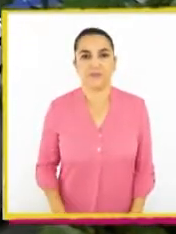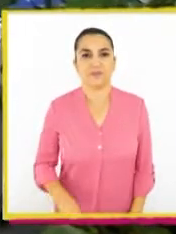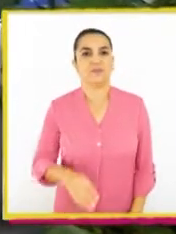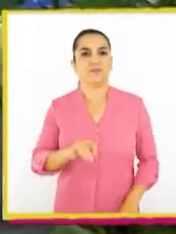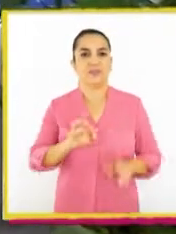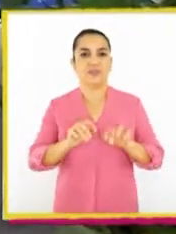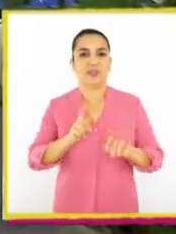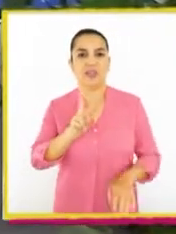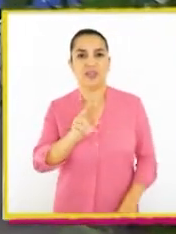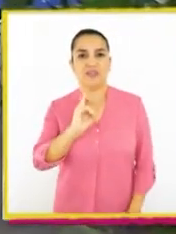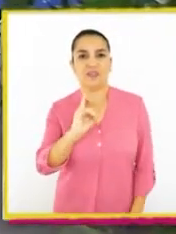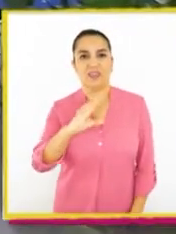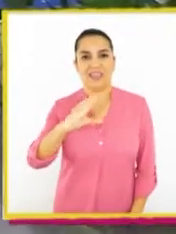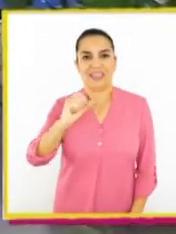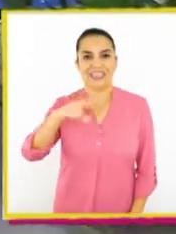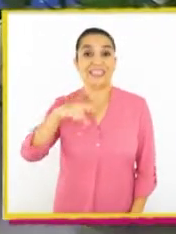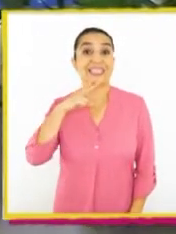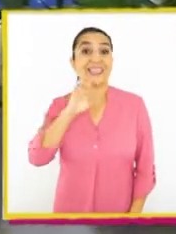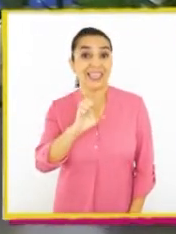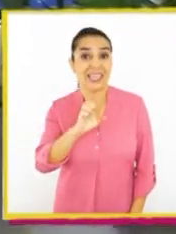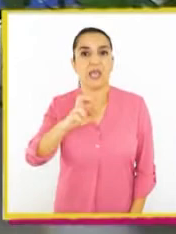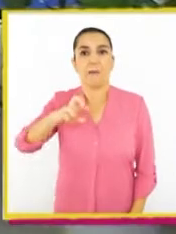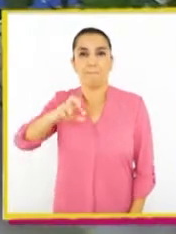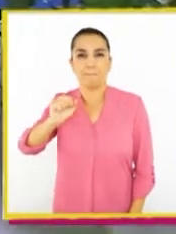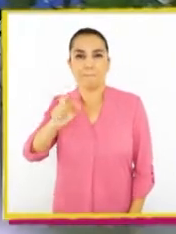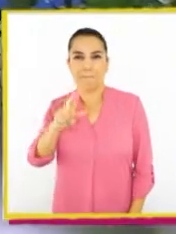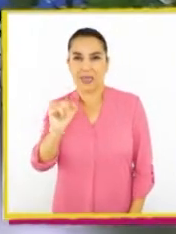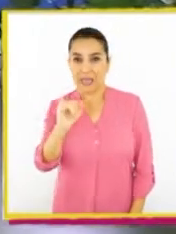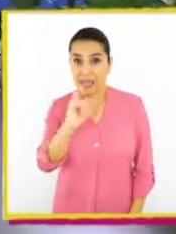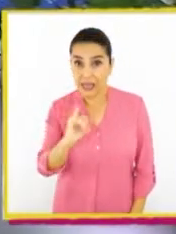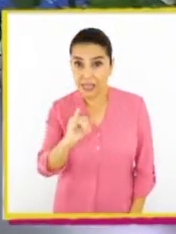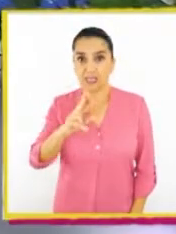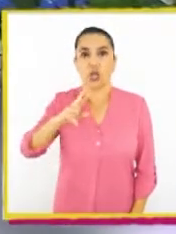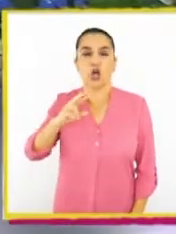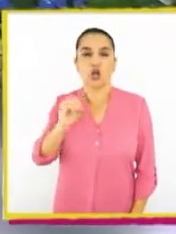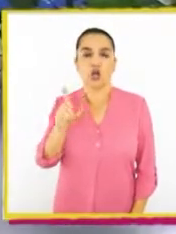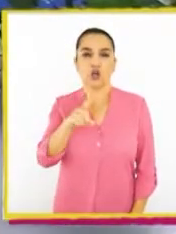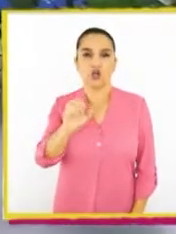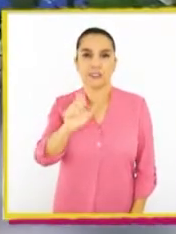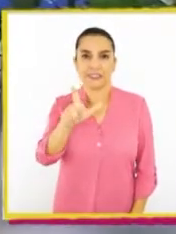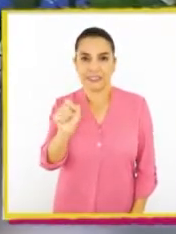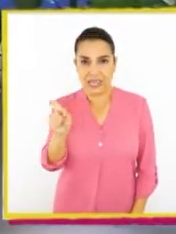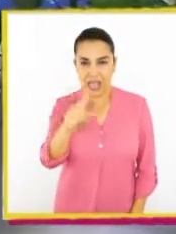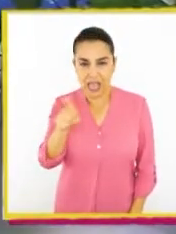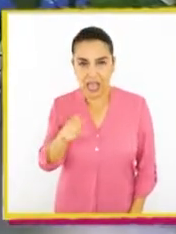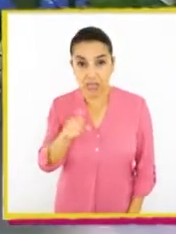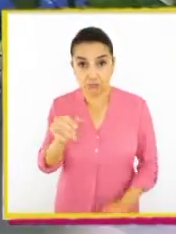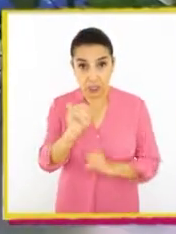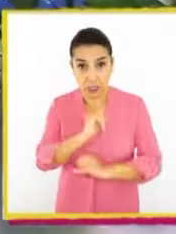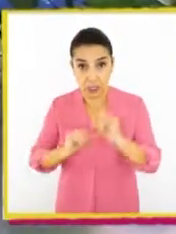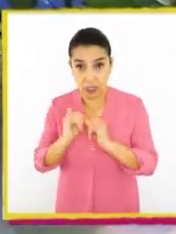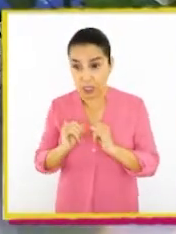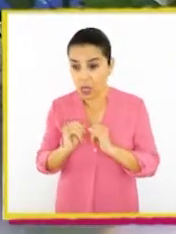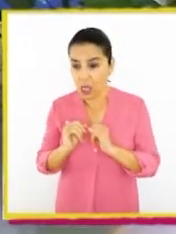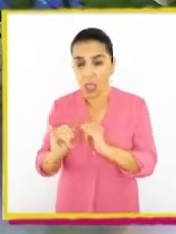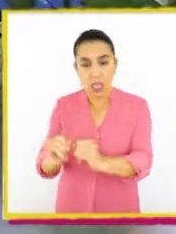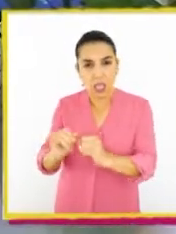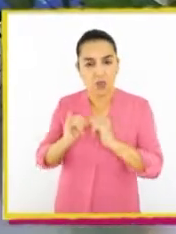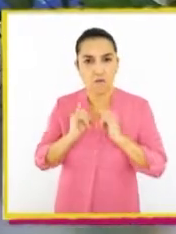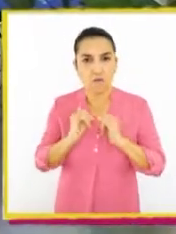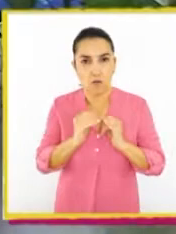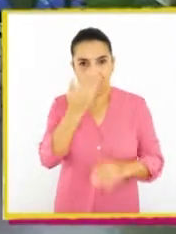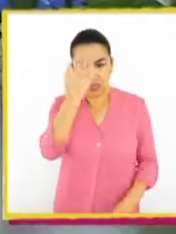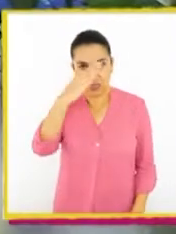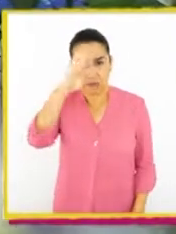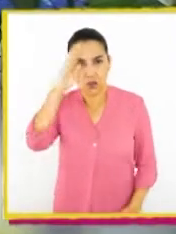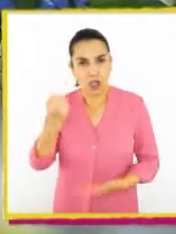ver, Vicente Pérez Rosales. A ver, aquí encontré algo. Este sitio dice que, entre otras cosas, fue un